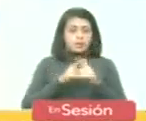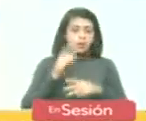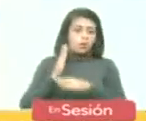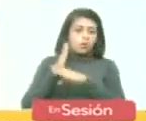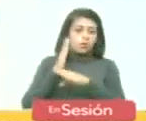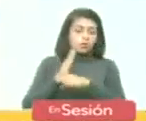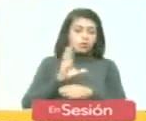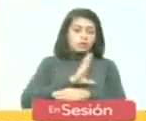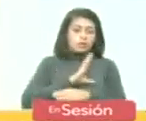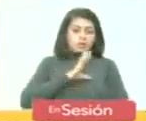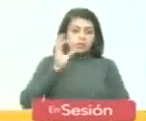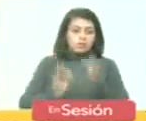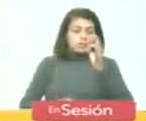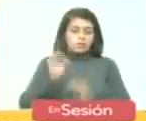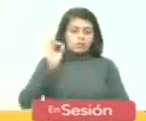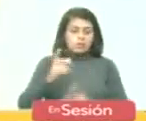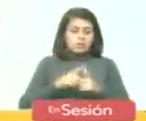contra de la propia justicia,